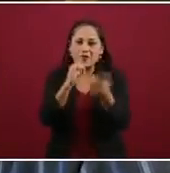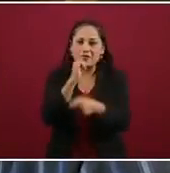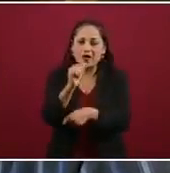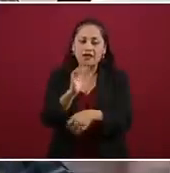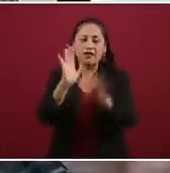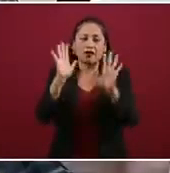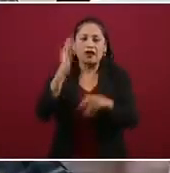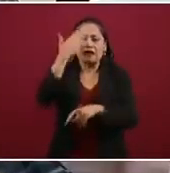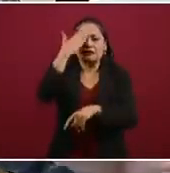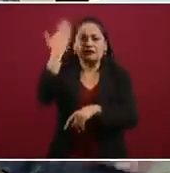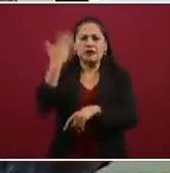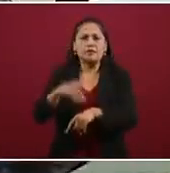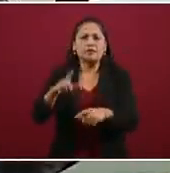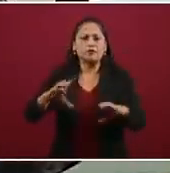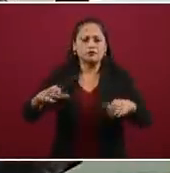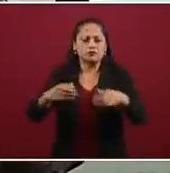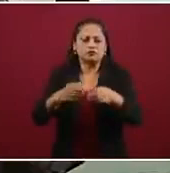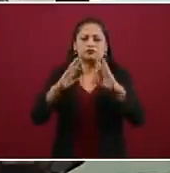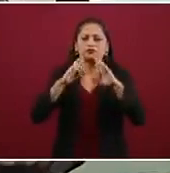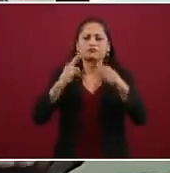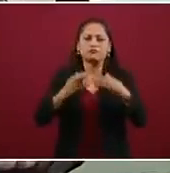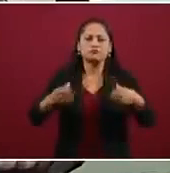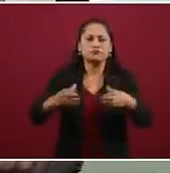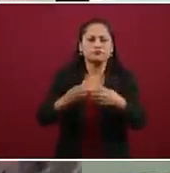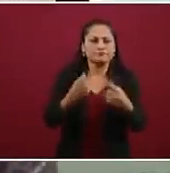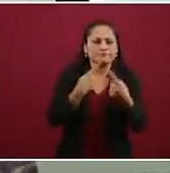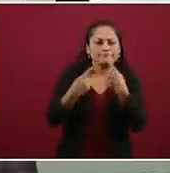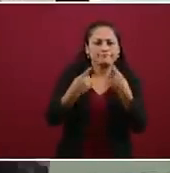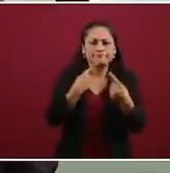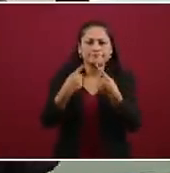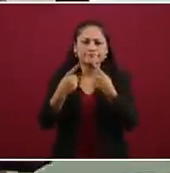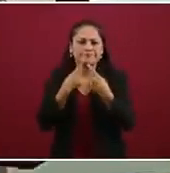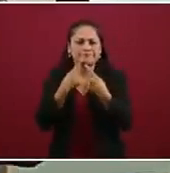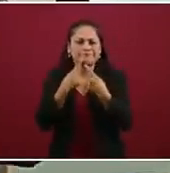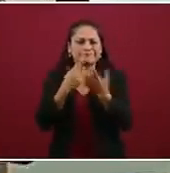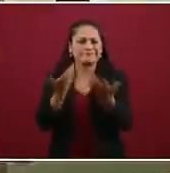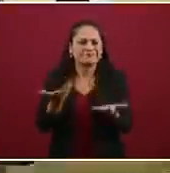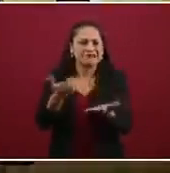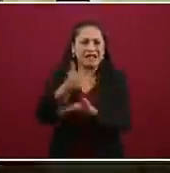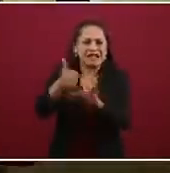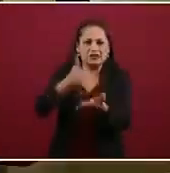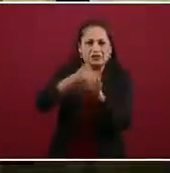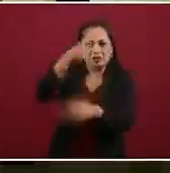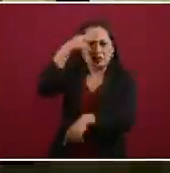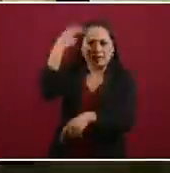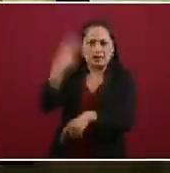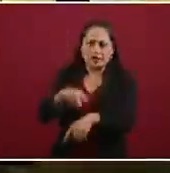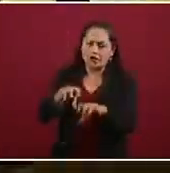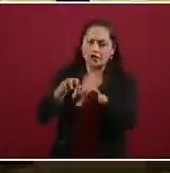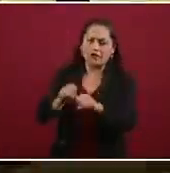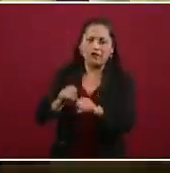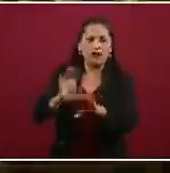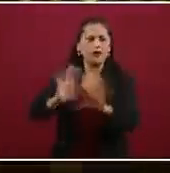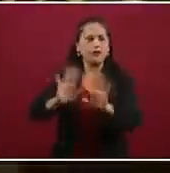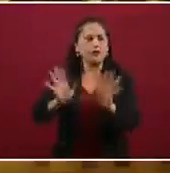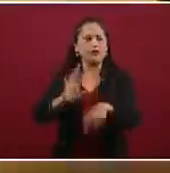reunión de jefes y se tomó la decisión de, en lugar de tomar la Ciudad de México, salir al encuentro del principal ejército de los